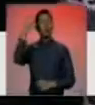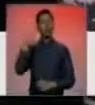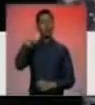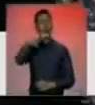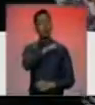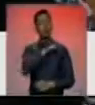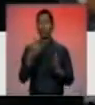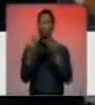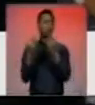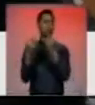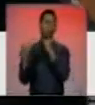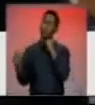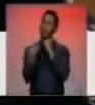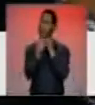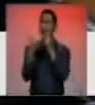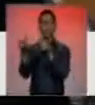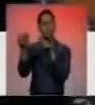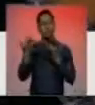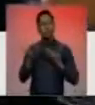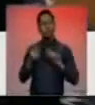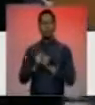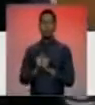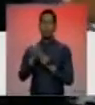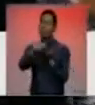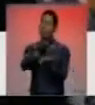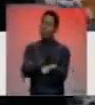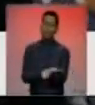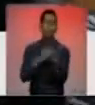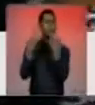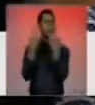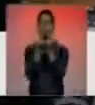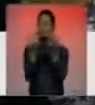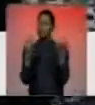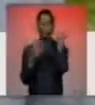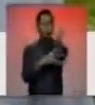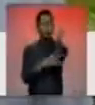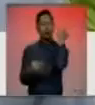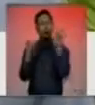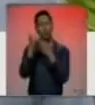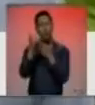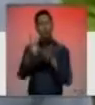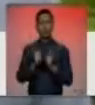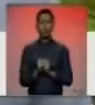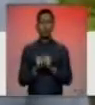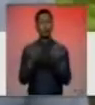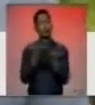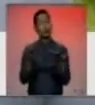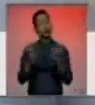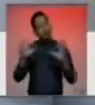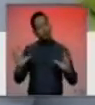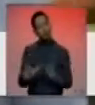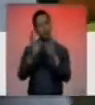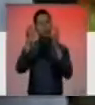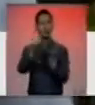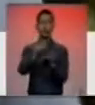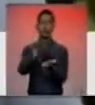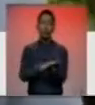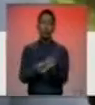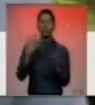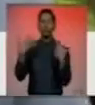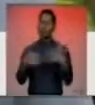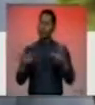bastantes cosas que nos han dado, bastantes proyectos para la gente pobre. Siga adelante con este proyecto que